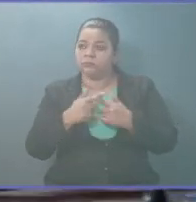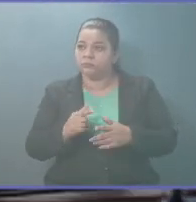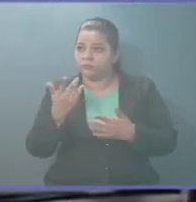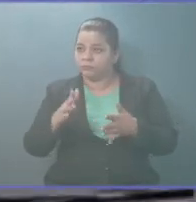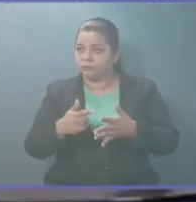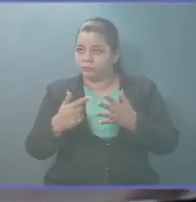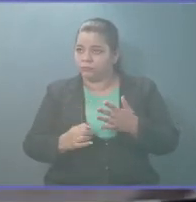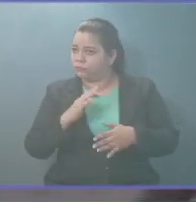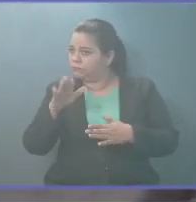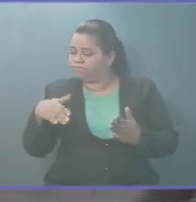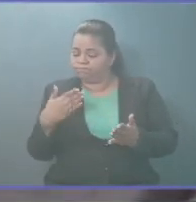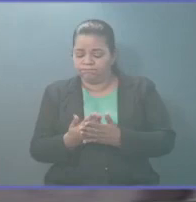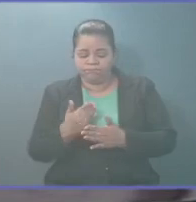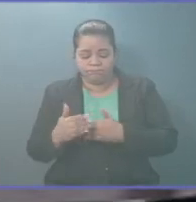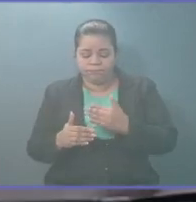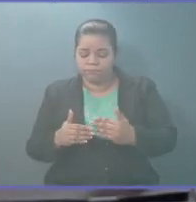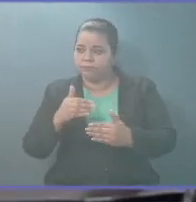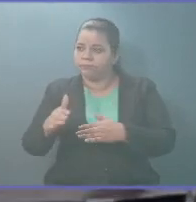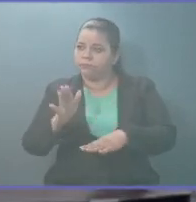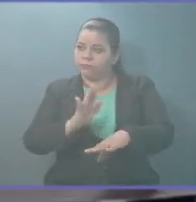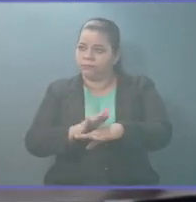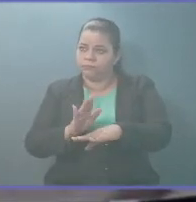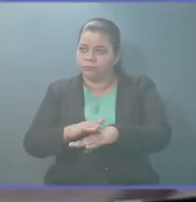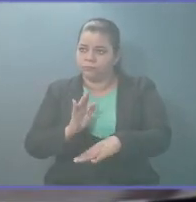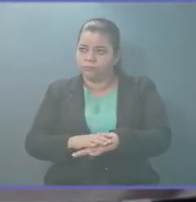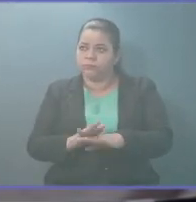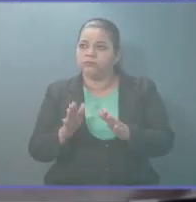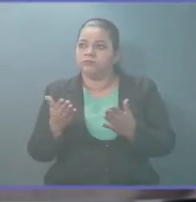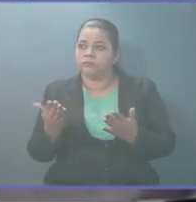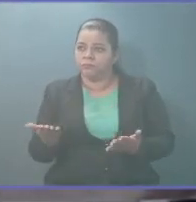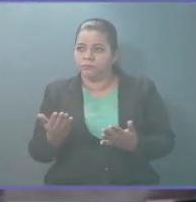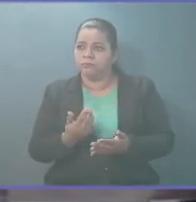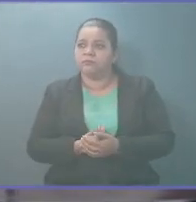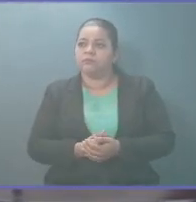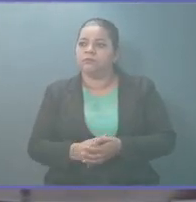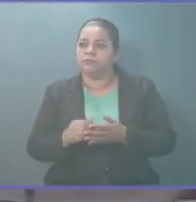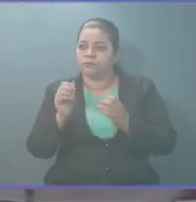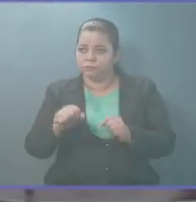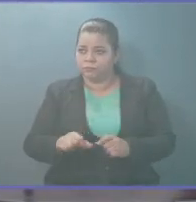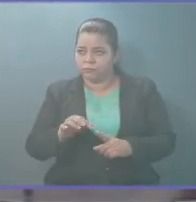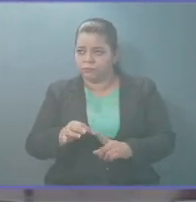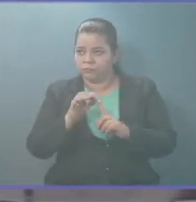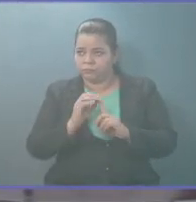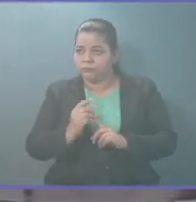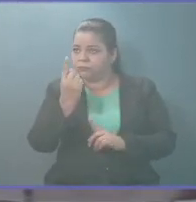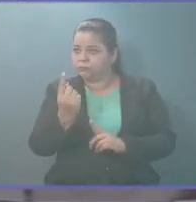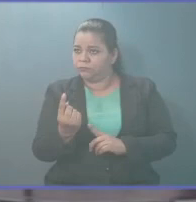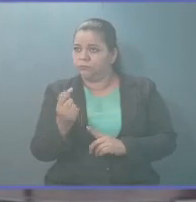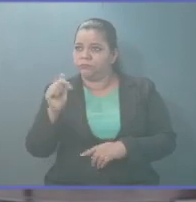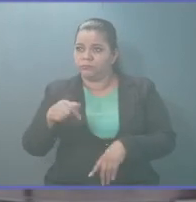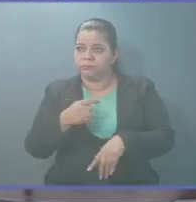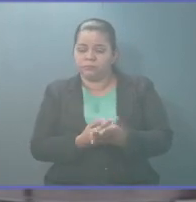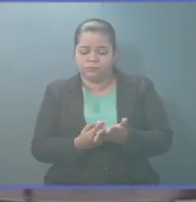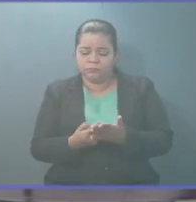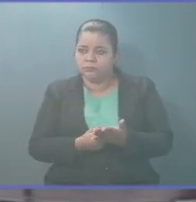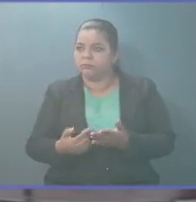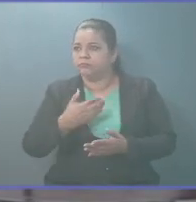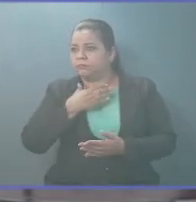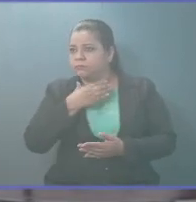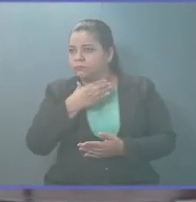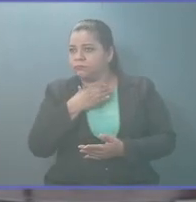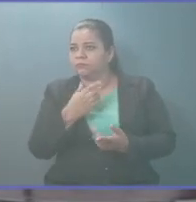todo el proceso de convocatorias para la selección de los candidatos a este tribunal es un poco complicado, pero si